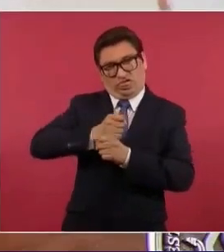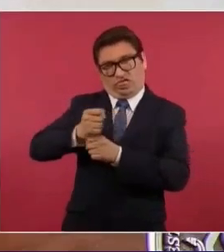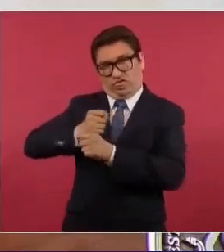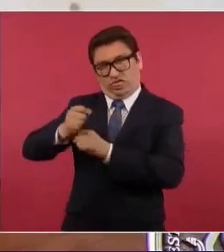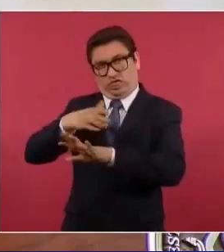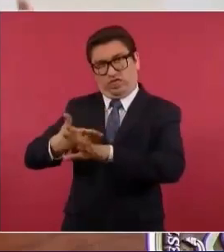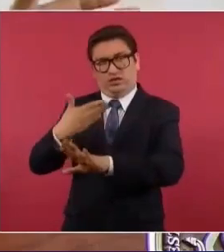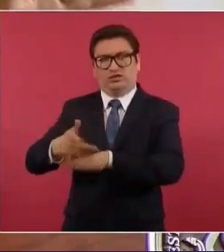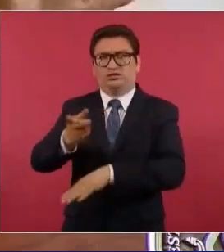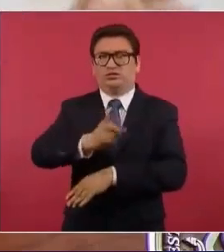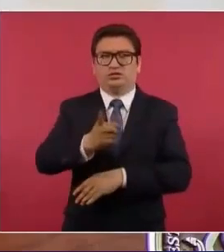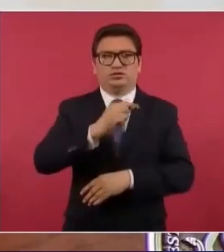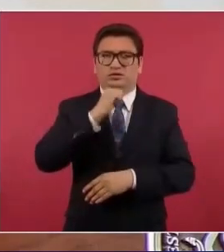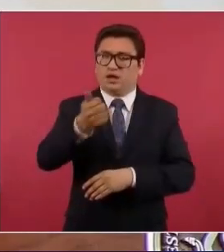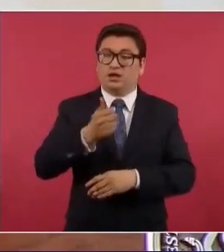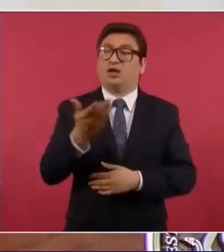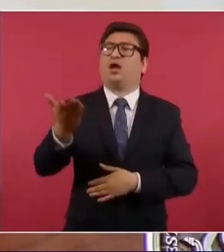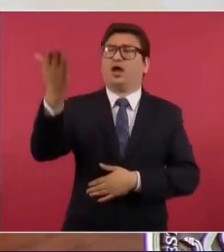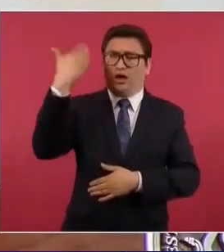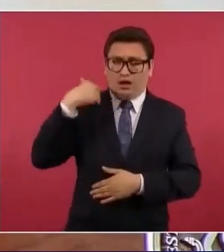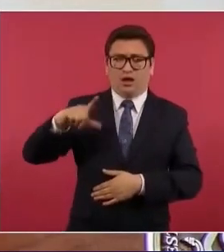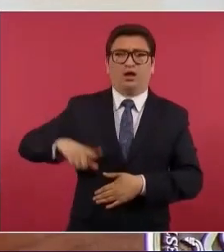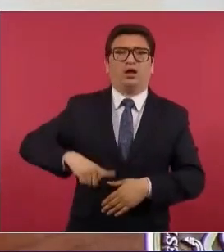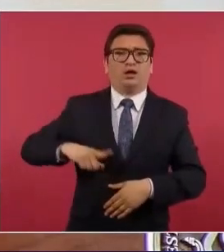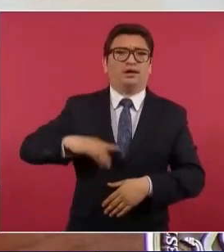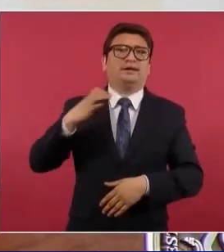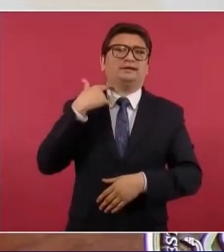como se hacía en los gobiernos anteriores.